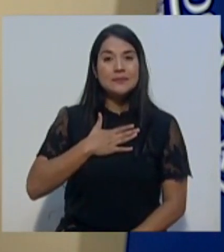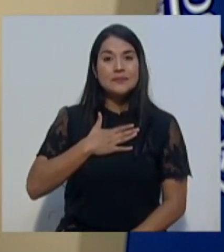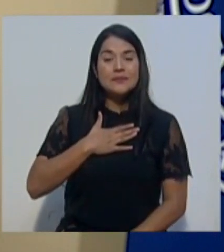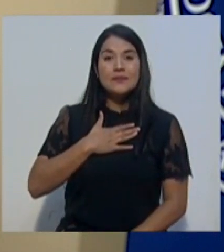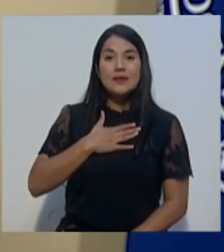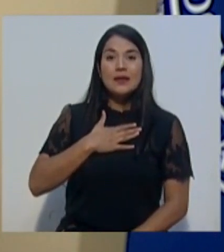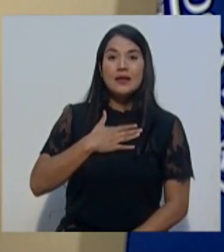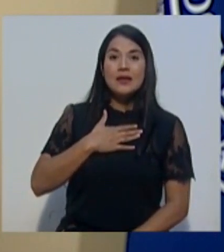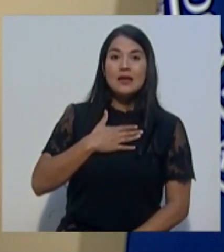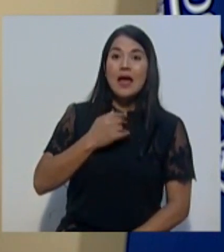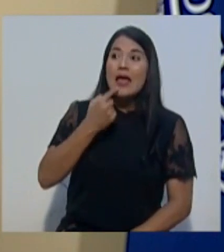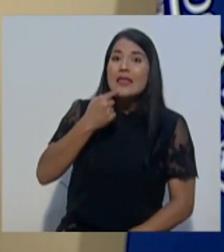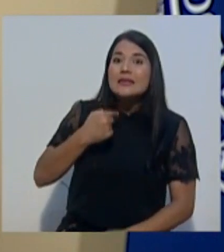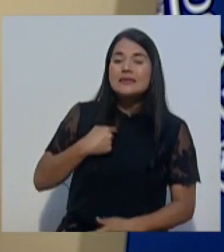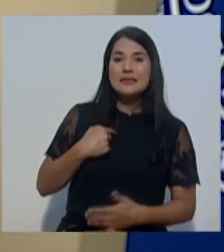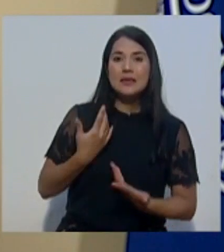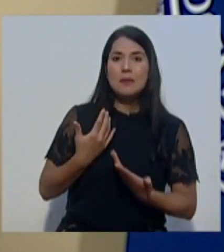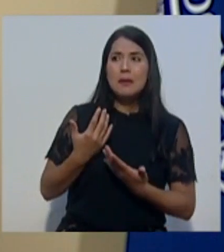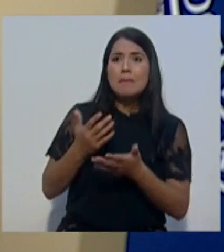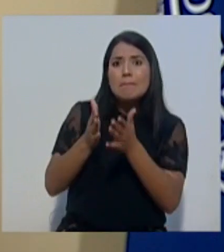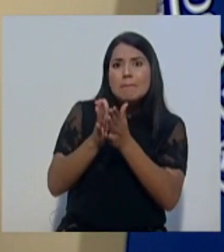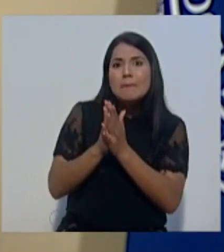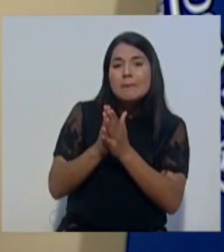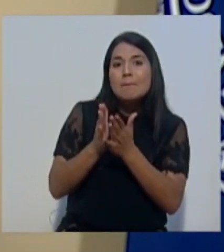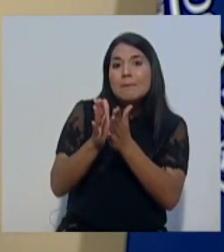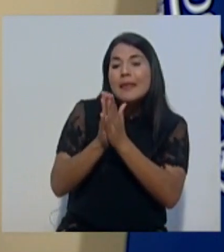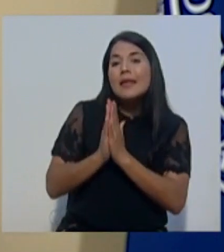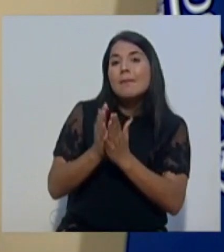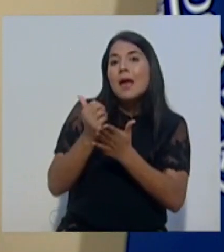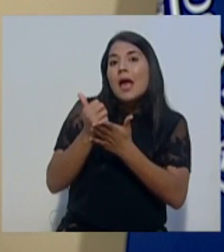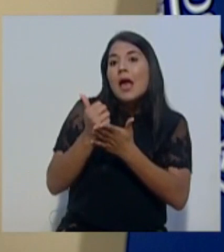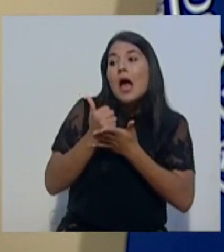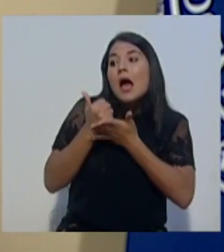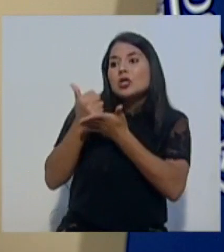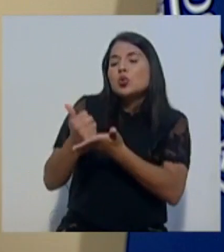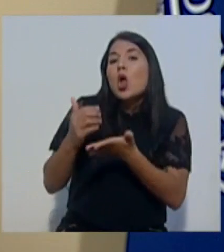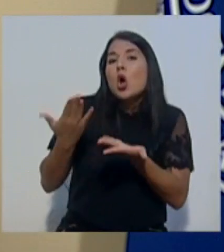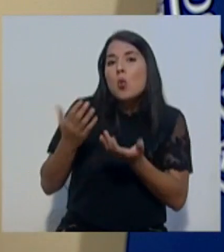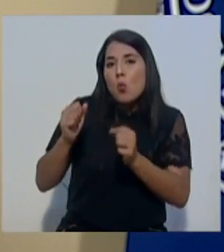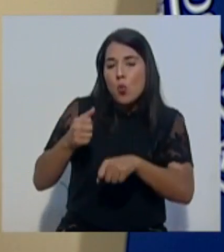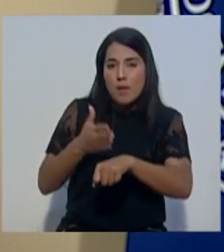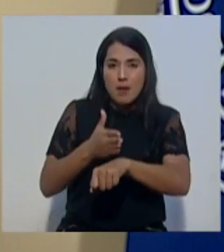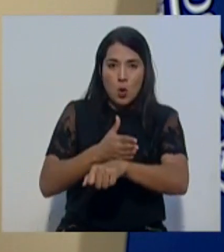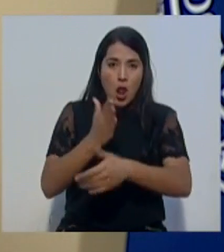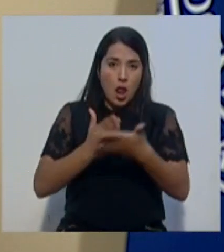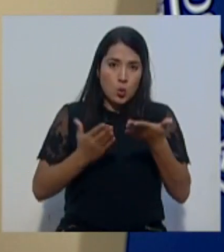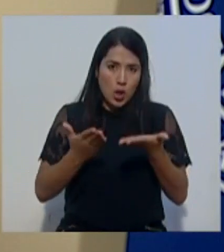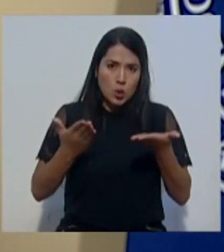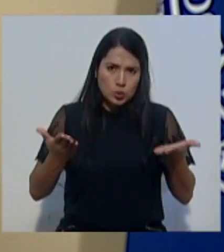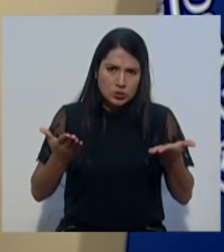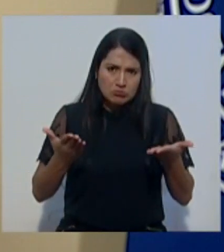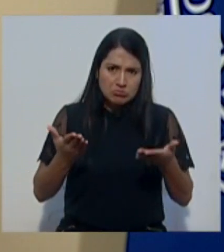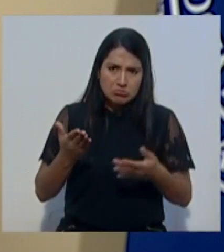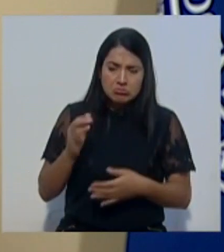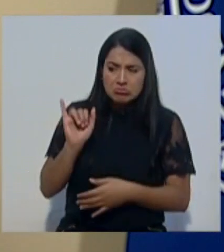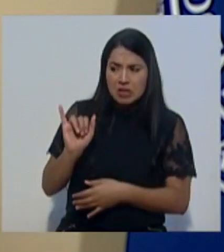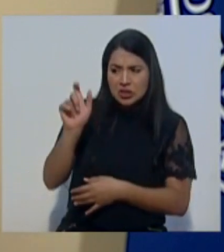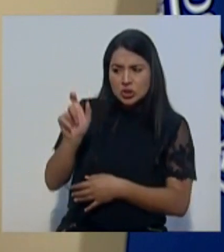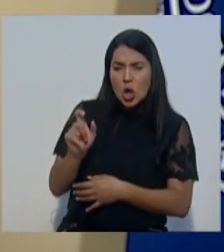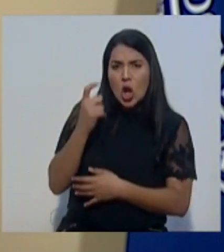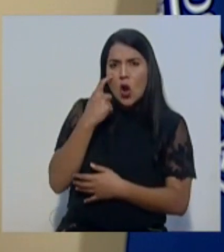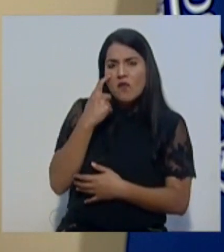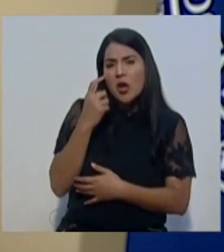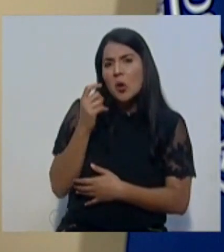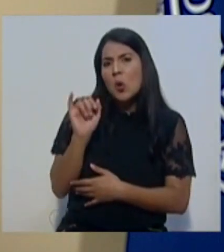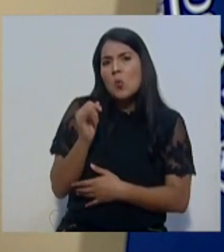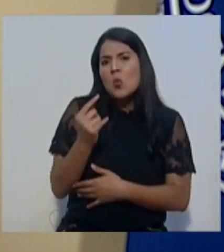a decirme esto y a pedir consejo de cómo mejorar ciertas cosas. Y yo eso también lo veo como una muestra